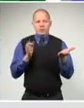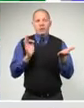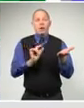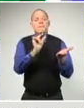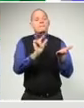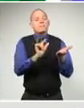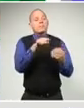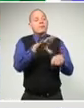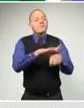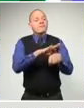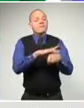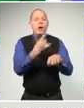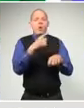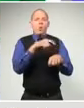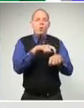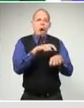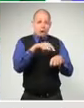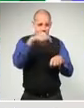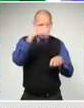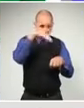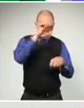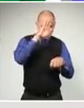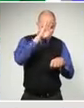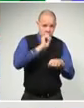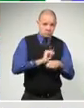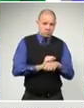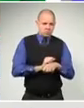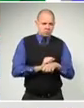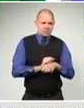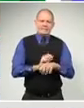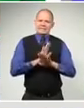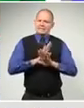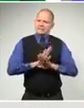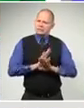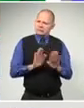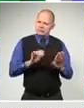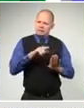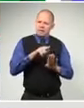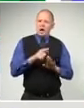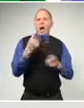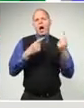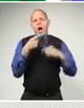se han diagnosticado en Cuba, vinculados con viajeros